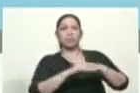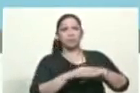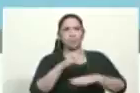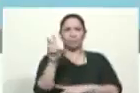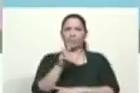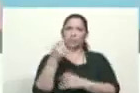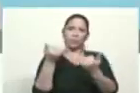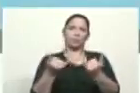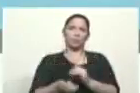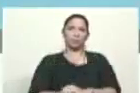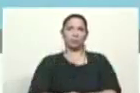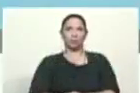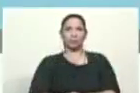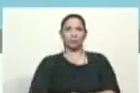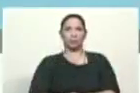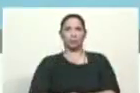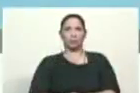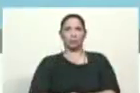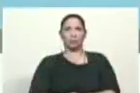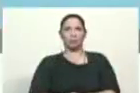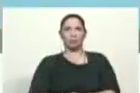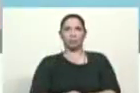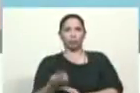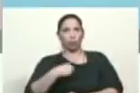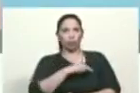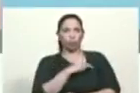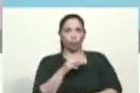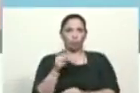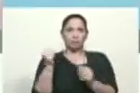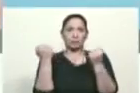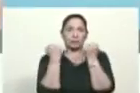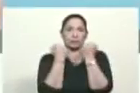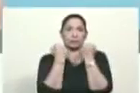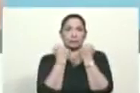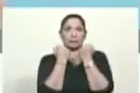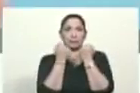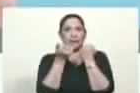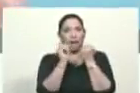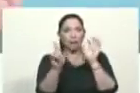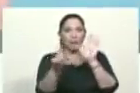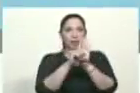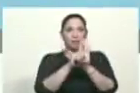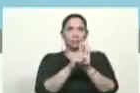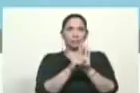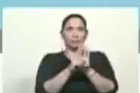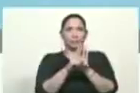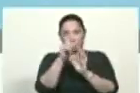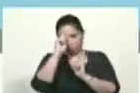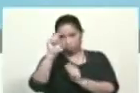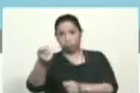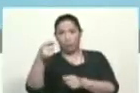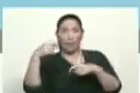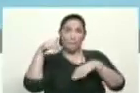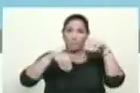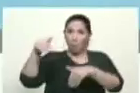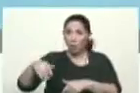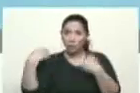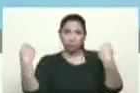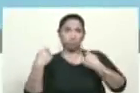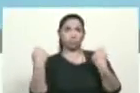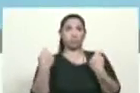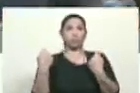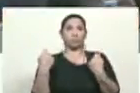actualmente? Que atrincherados en esa legitimidad que les dio el voto popular y que nosotros